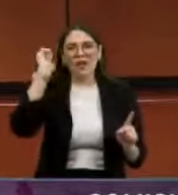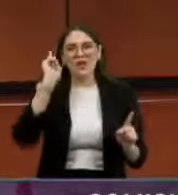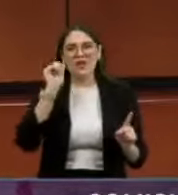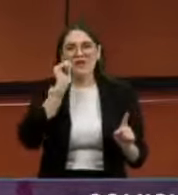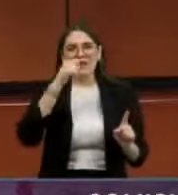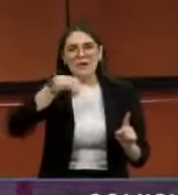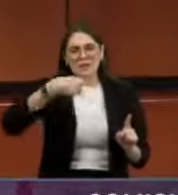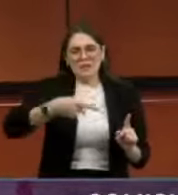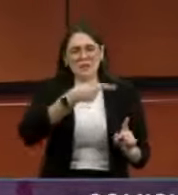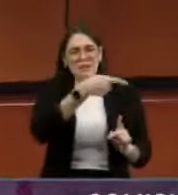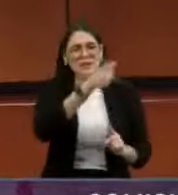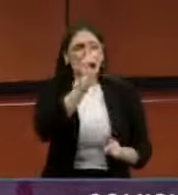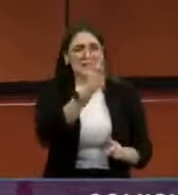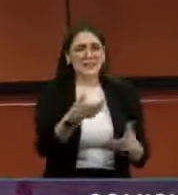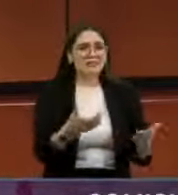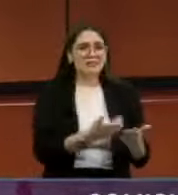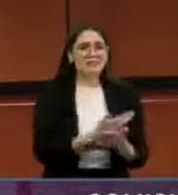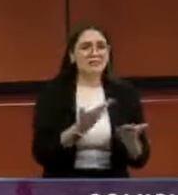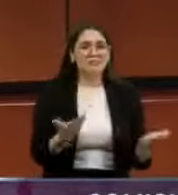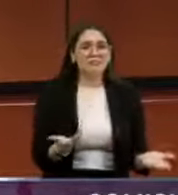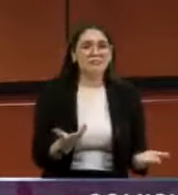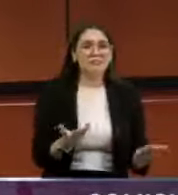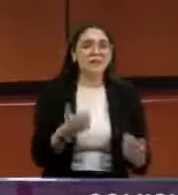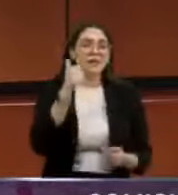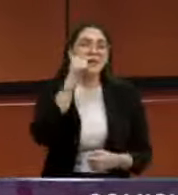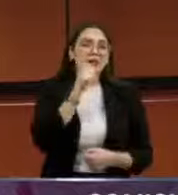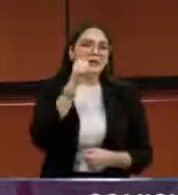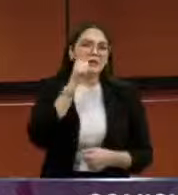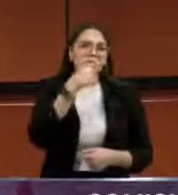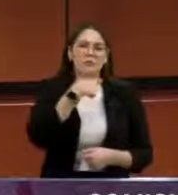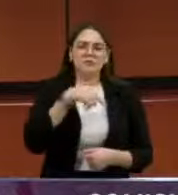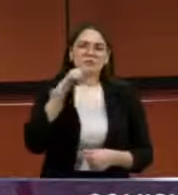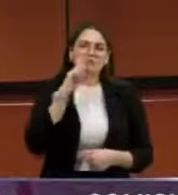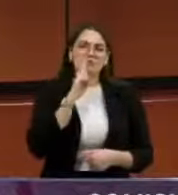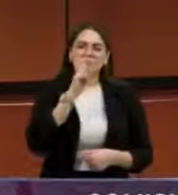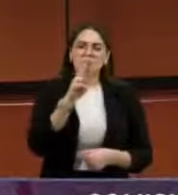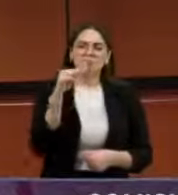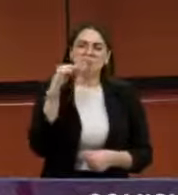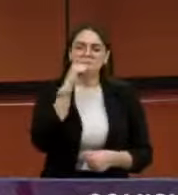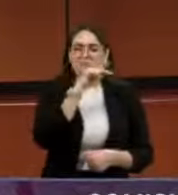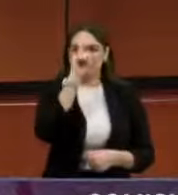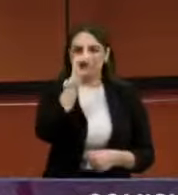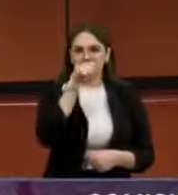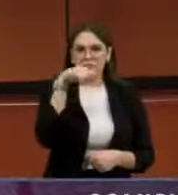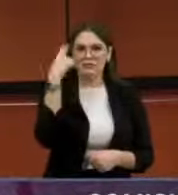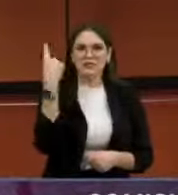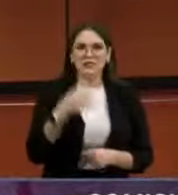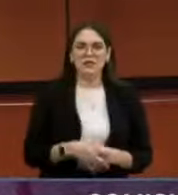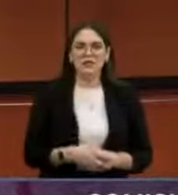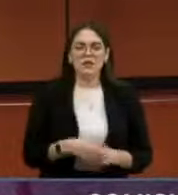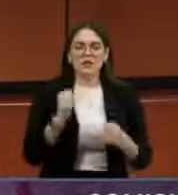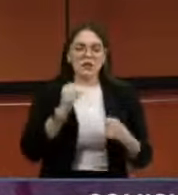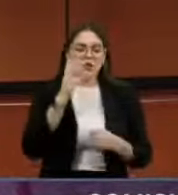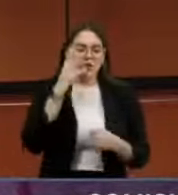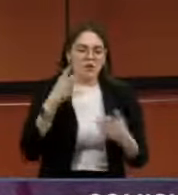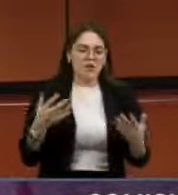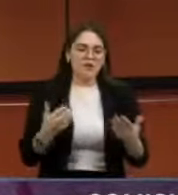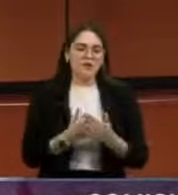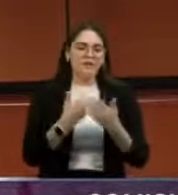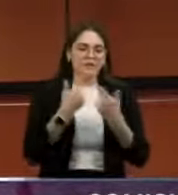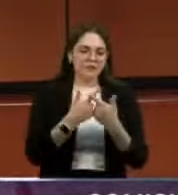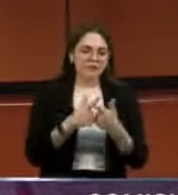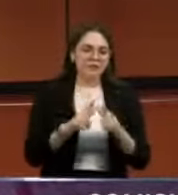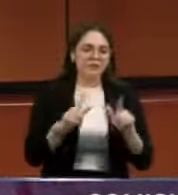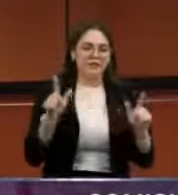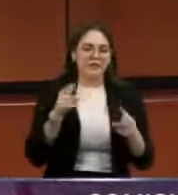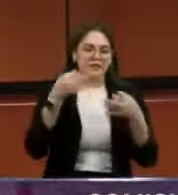¿qué van a ganar? La respuesta era clara y contundente: dignidad, libertad y una